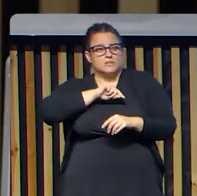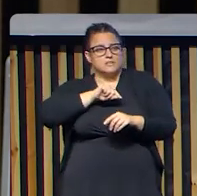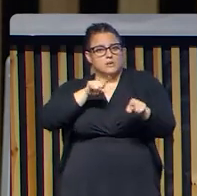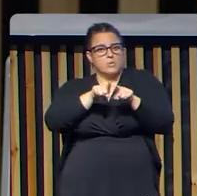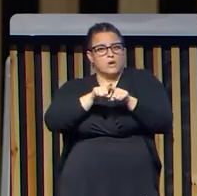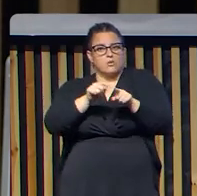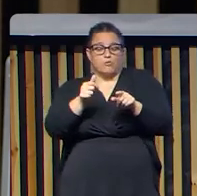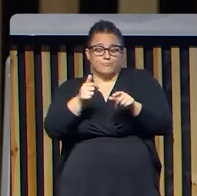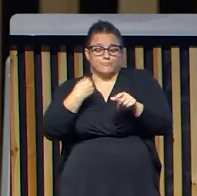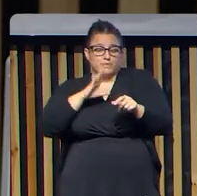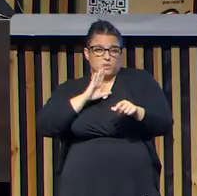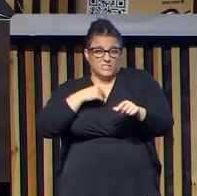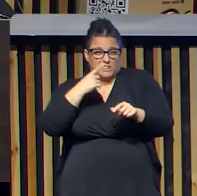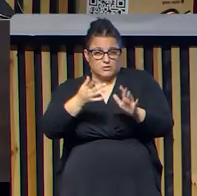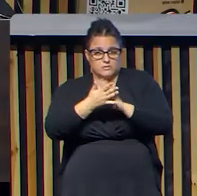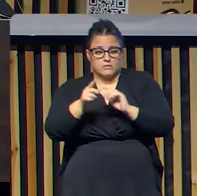súbdito